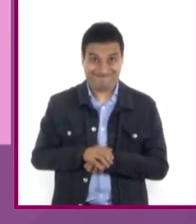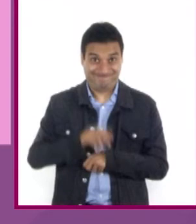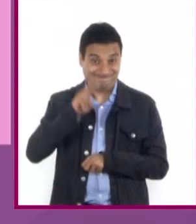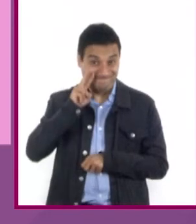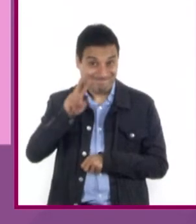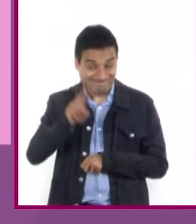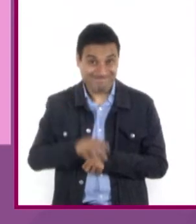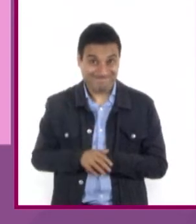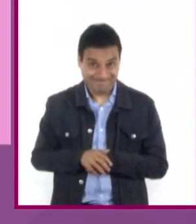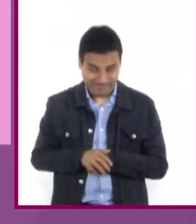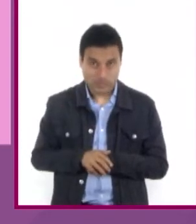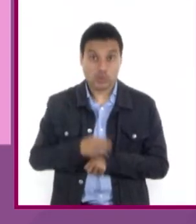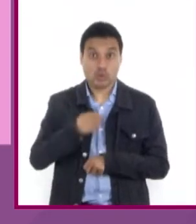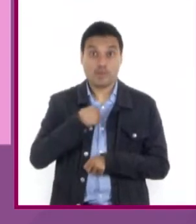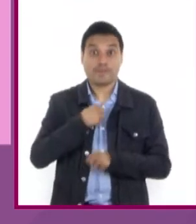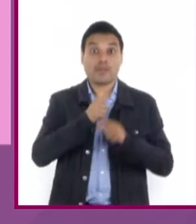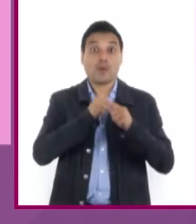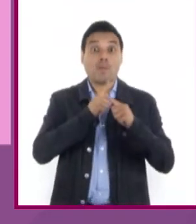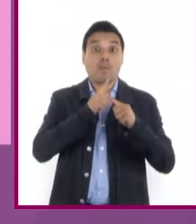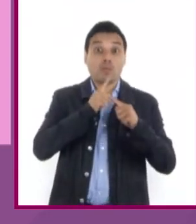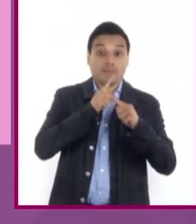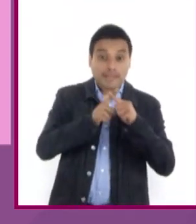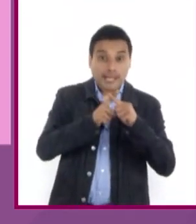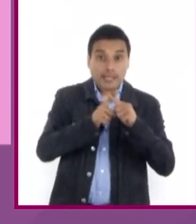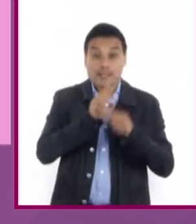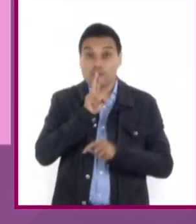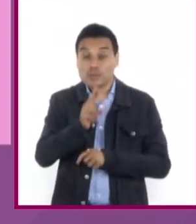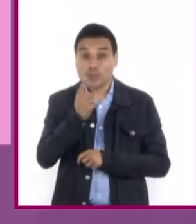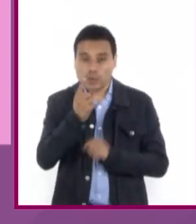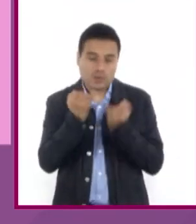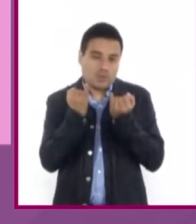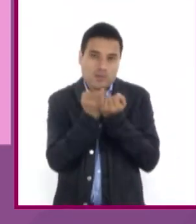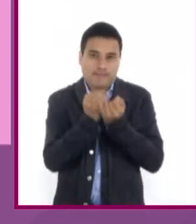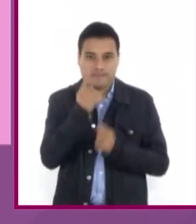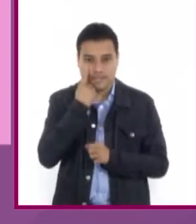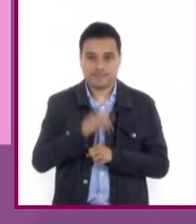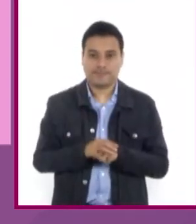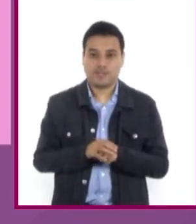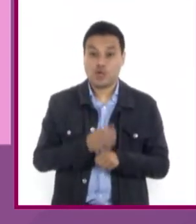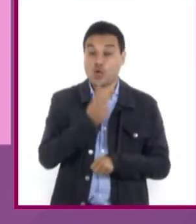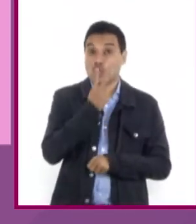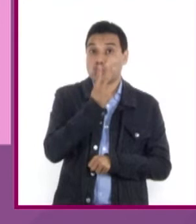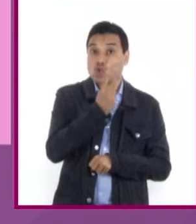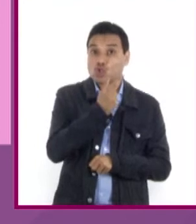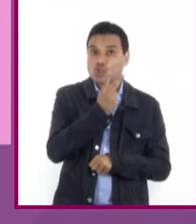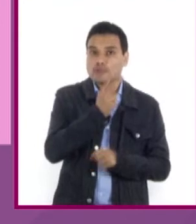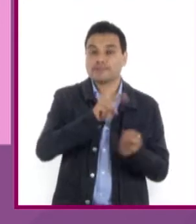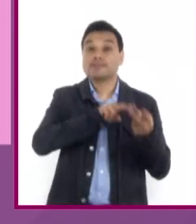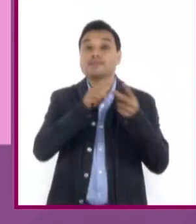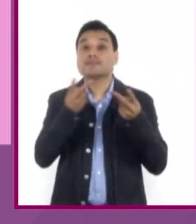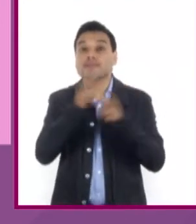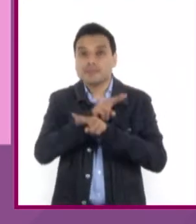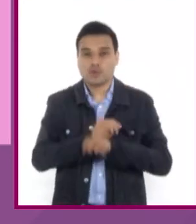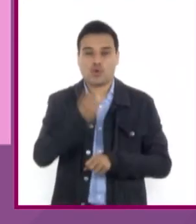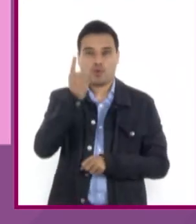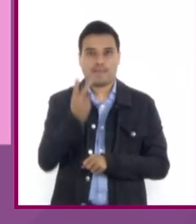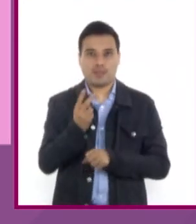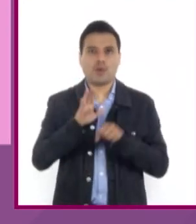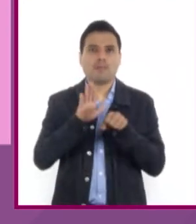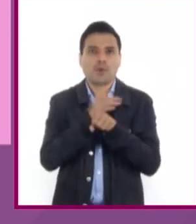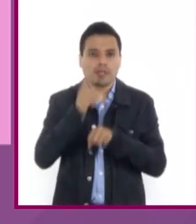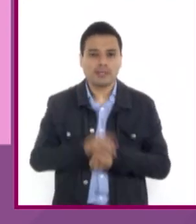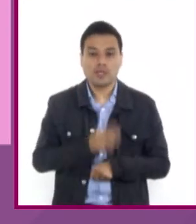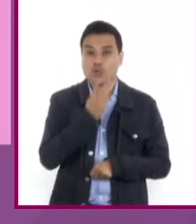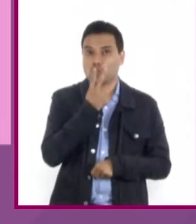su producto es igual a 1. Por ejemplo, 2 es el recíproco de 1/2. ¿Por qué? Porque 2